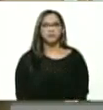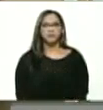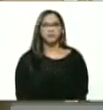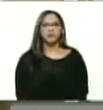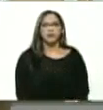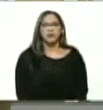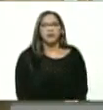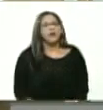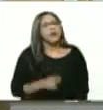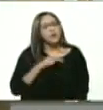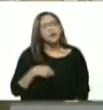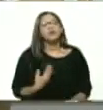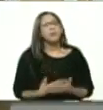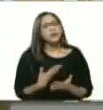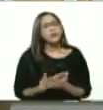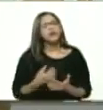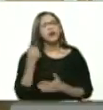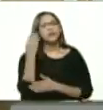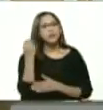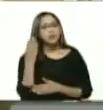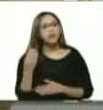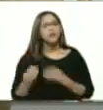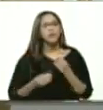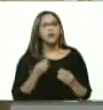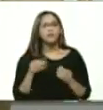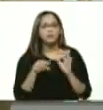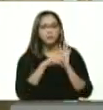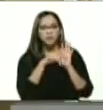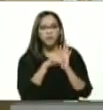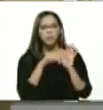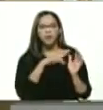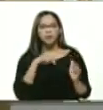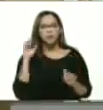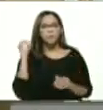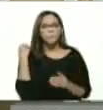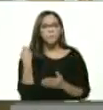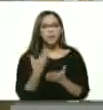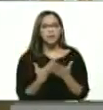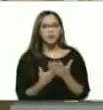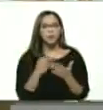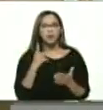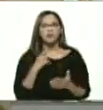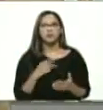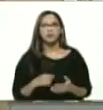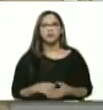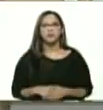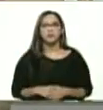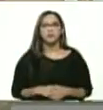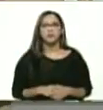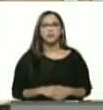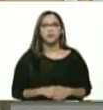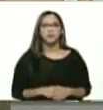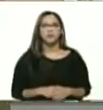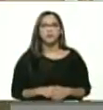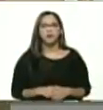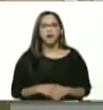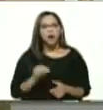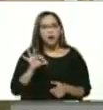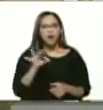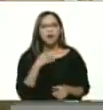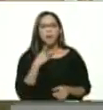nuestro partido hace congresos como establecen los estatutos en otro partido se eligen los los voceros del